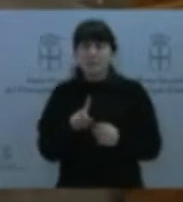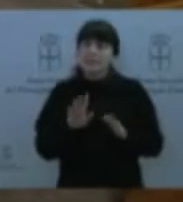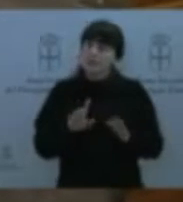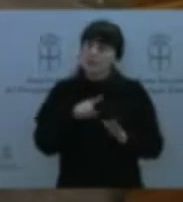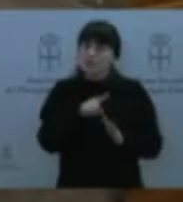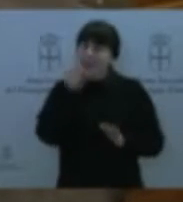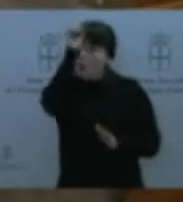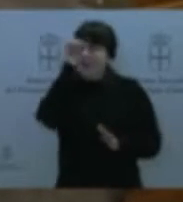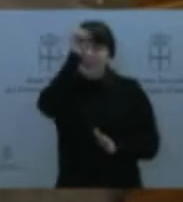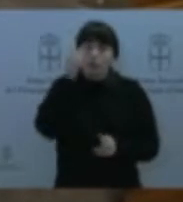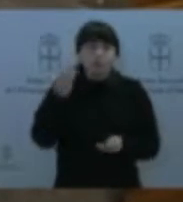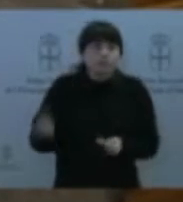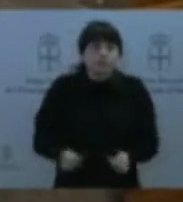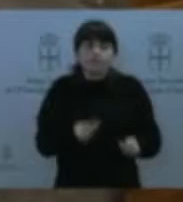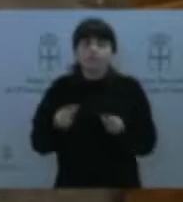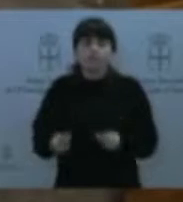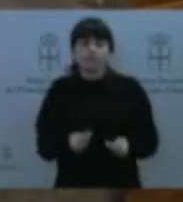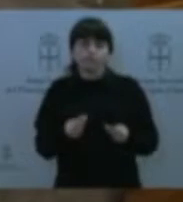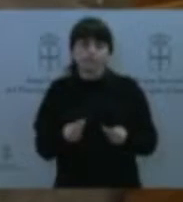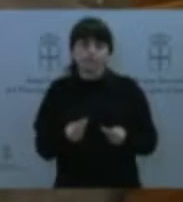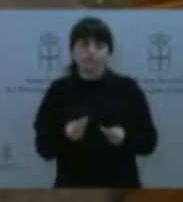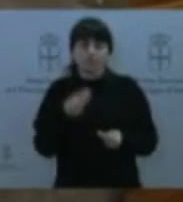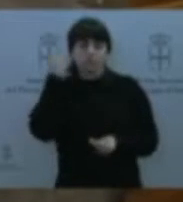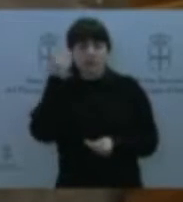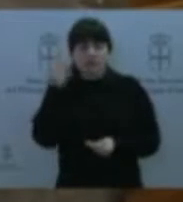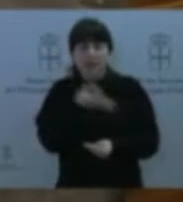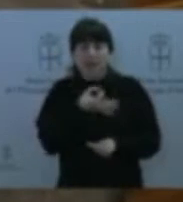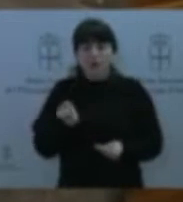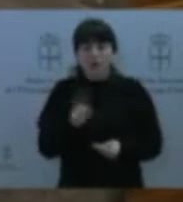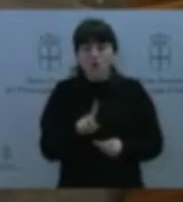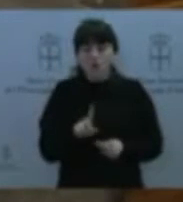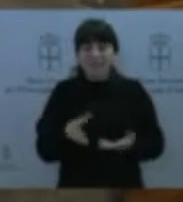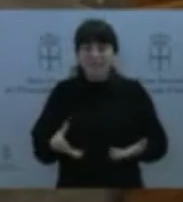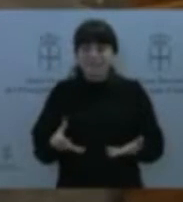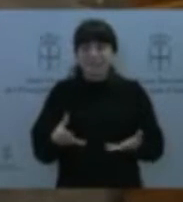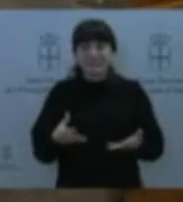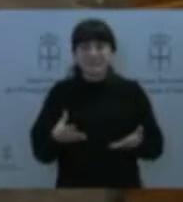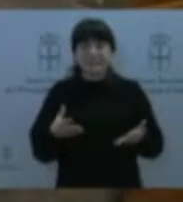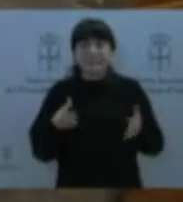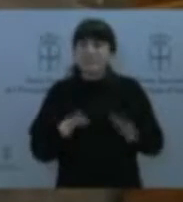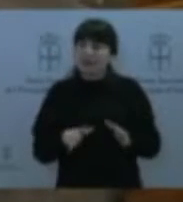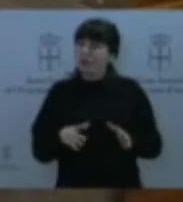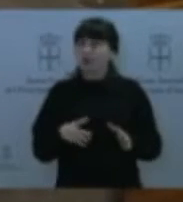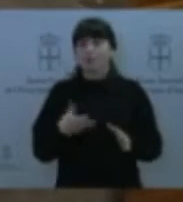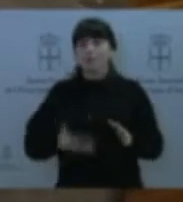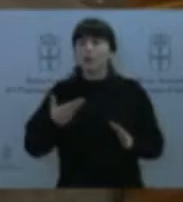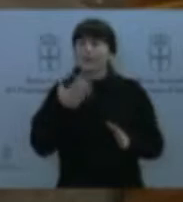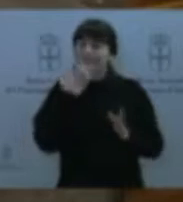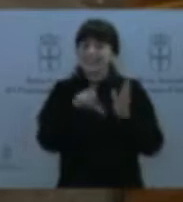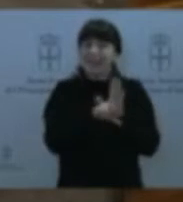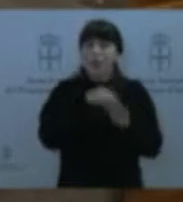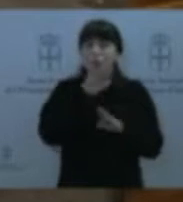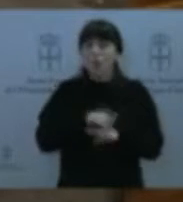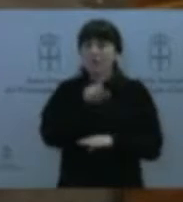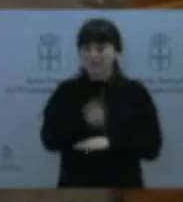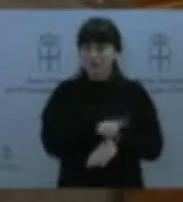poco adecuado. El tema no es si es adecuado o no, es si es legal o no legal, se ajusta a lo convenido y establecido o ha